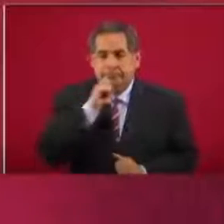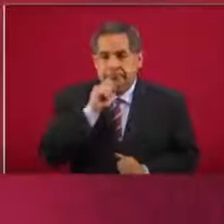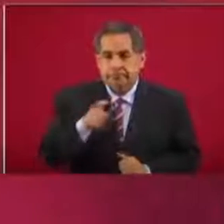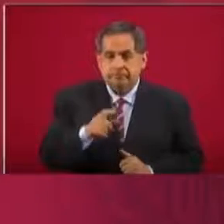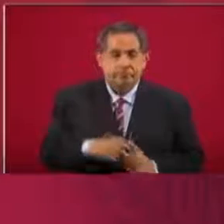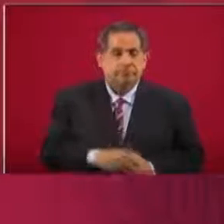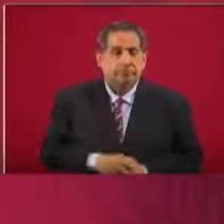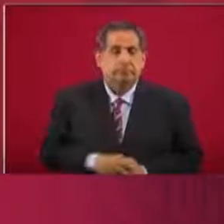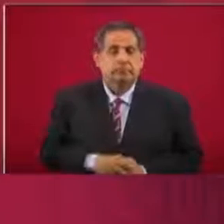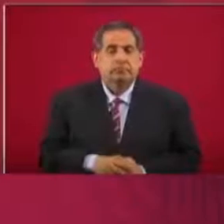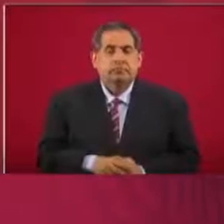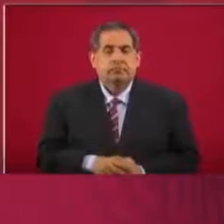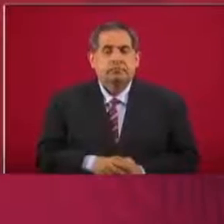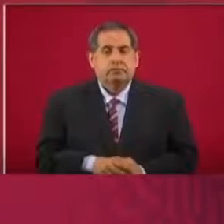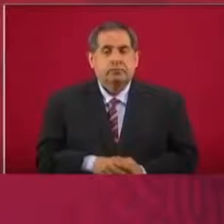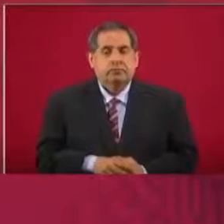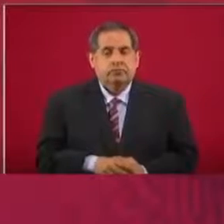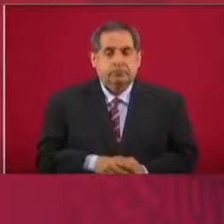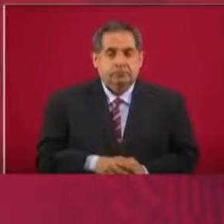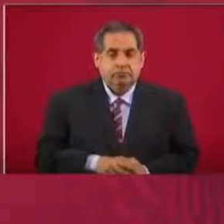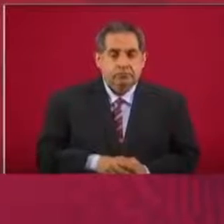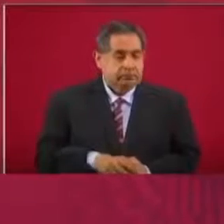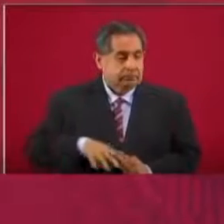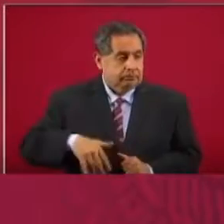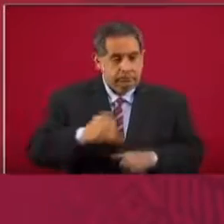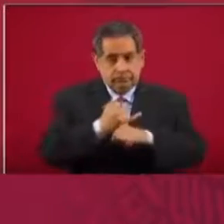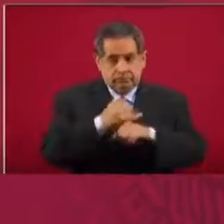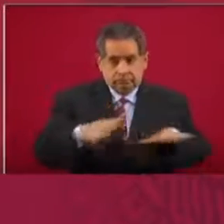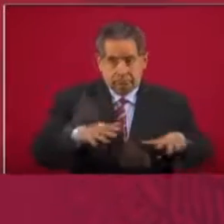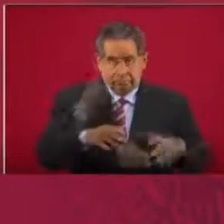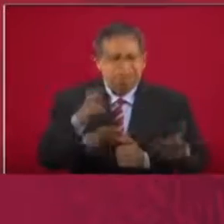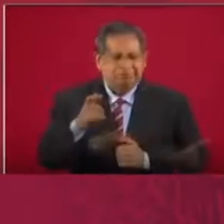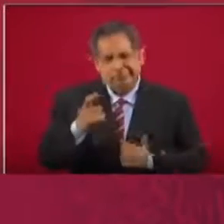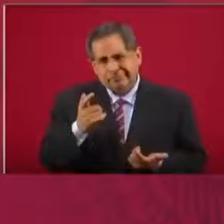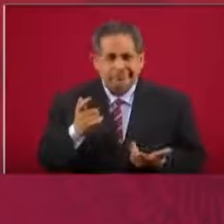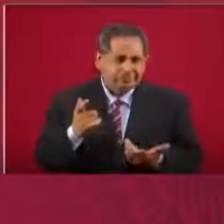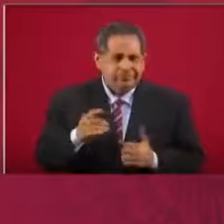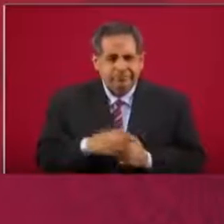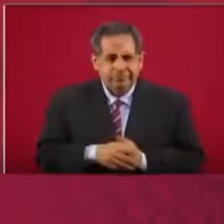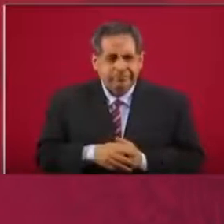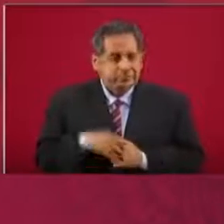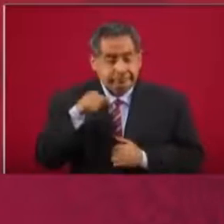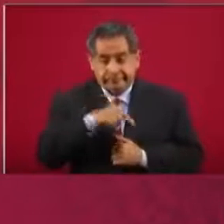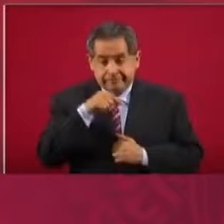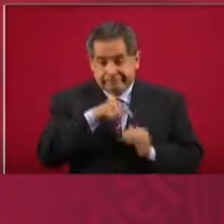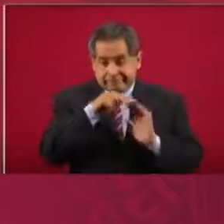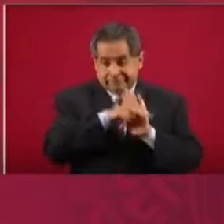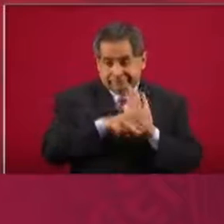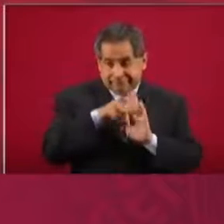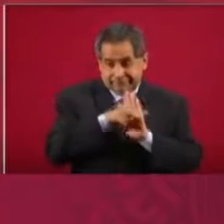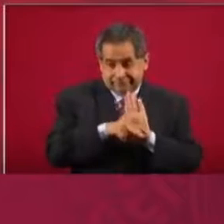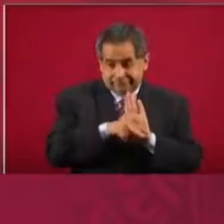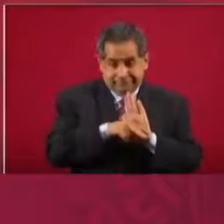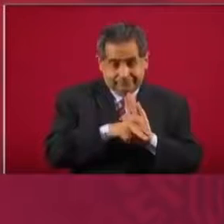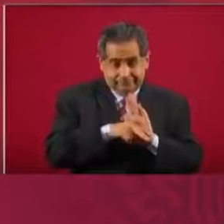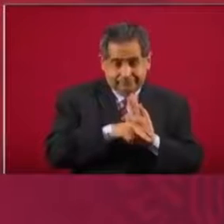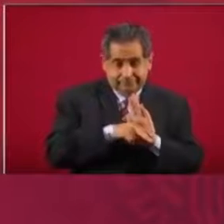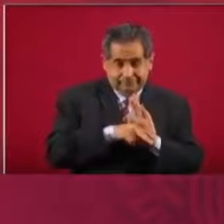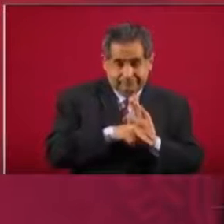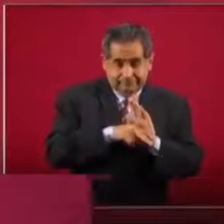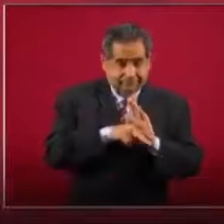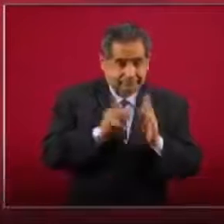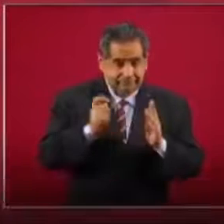Y según la información que se tiene, lo subieron